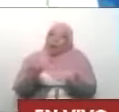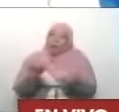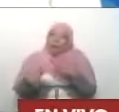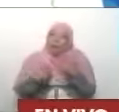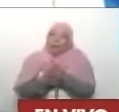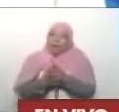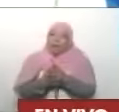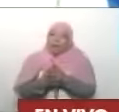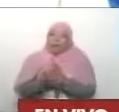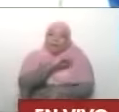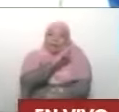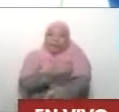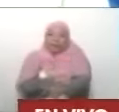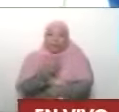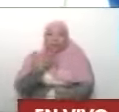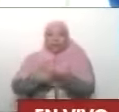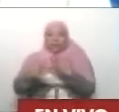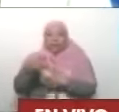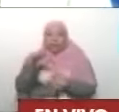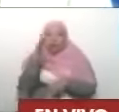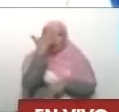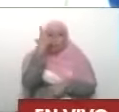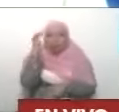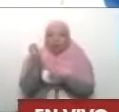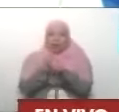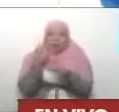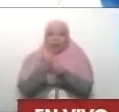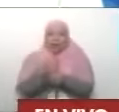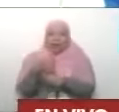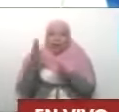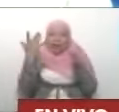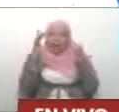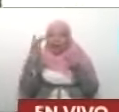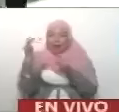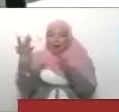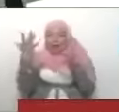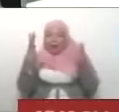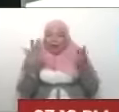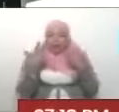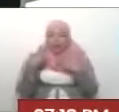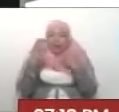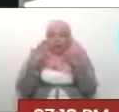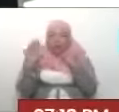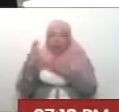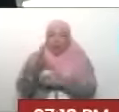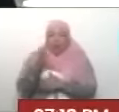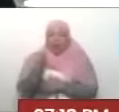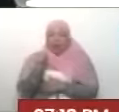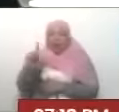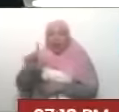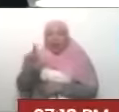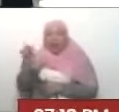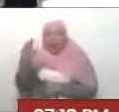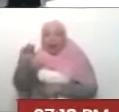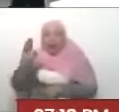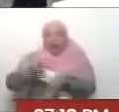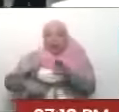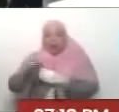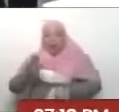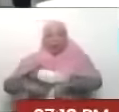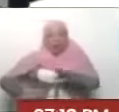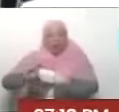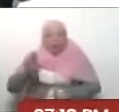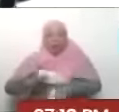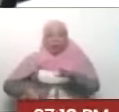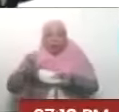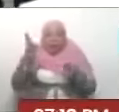un popurrí de calixos venidos del Callao. Adelante, Carlos. Vamos. Bien, presidente. Que ¿cómo no? Suenen los tambores, que suene la